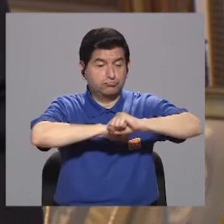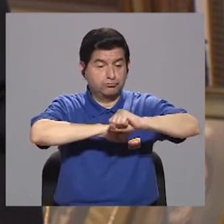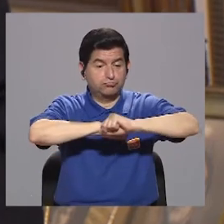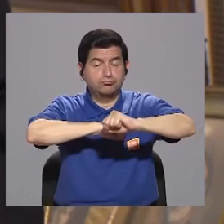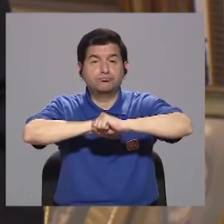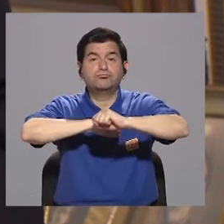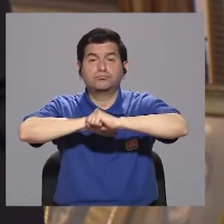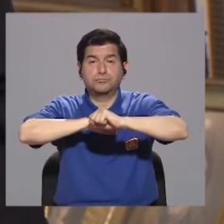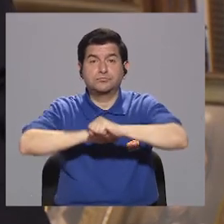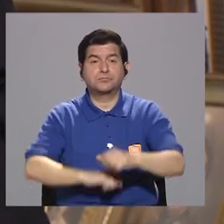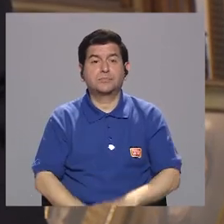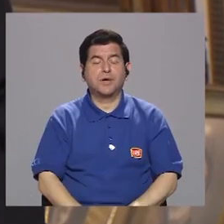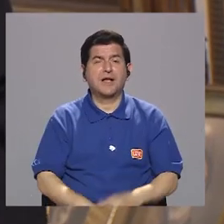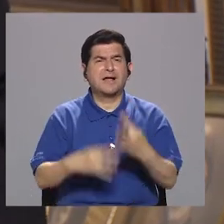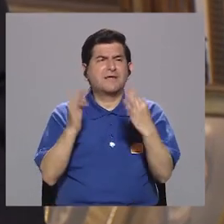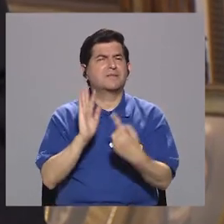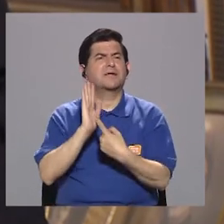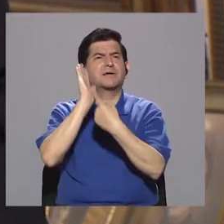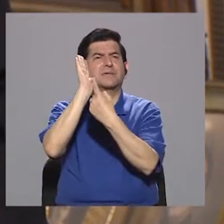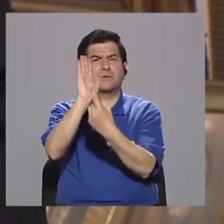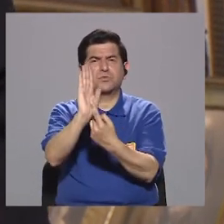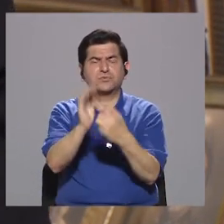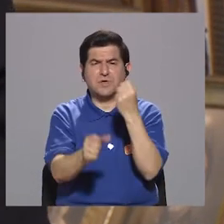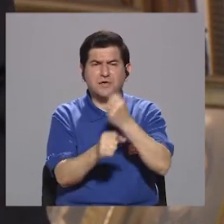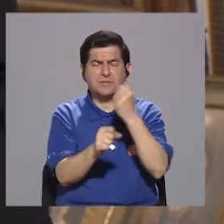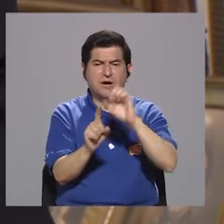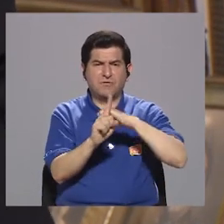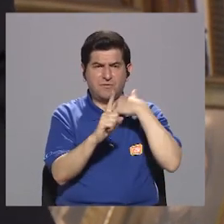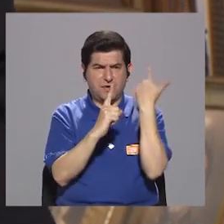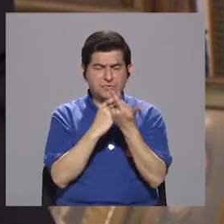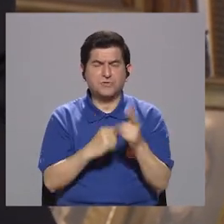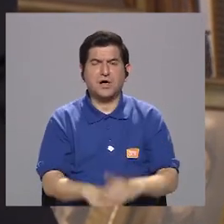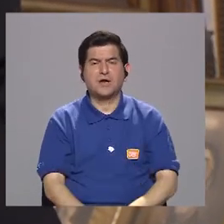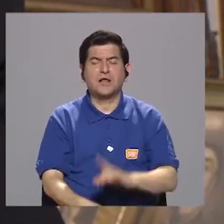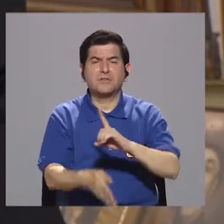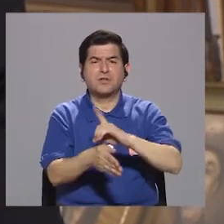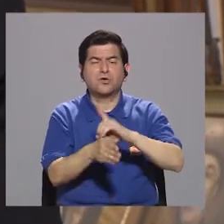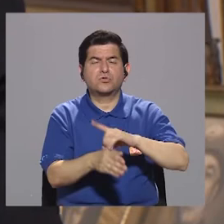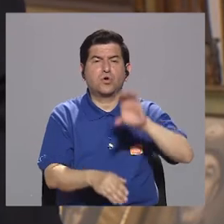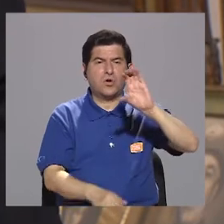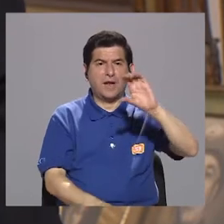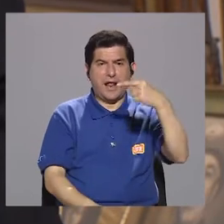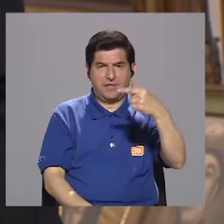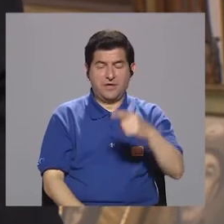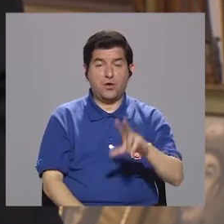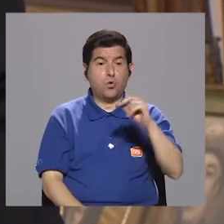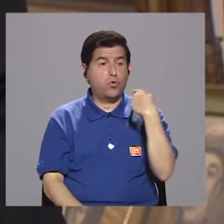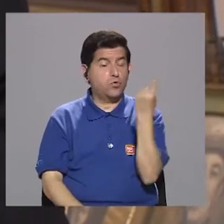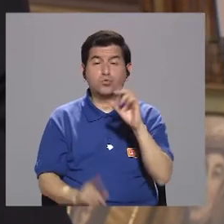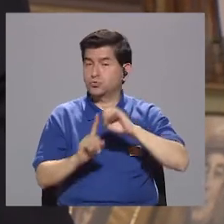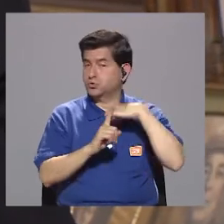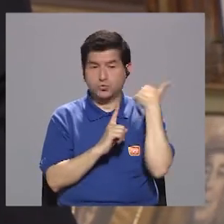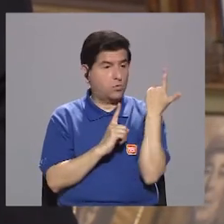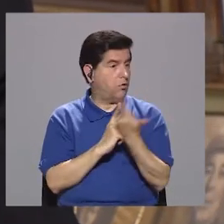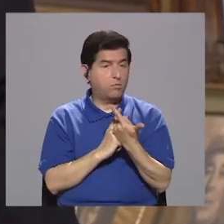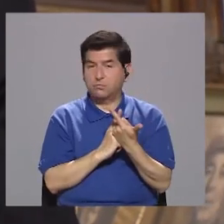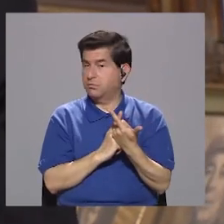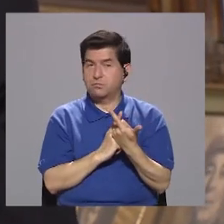campaña exaltando la obra social del doctor Calderón. Su obra no solo social, sino